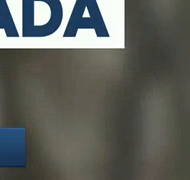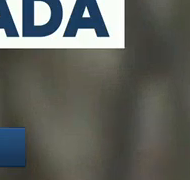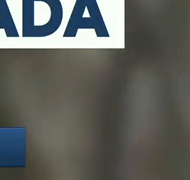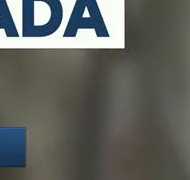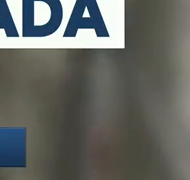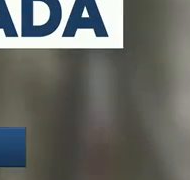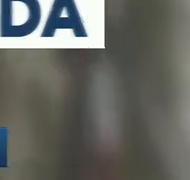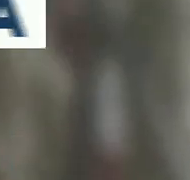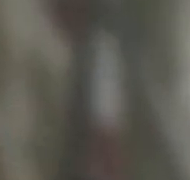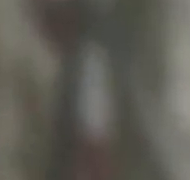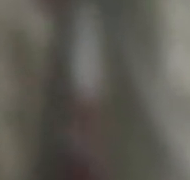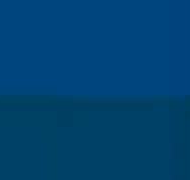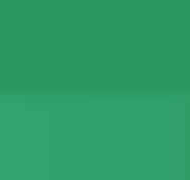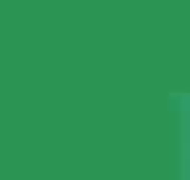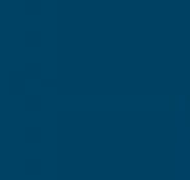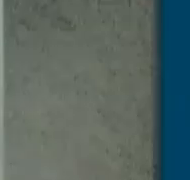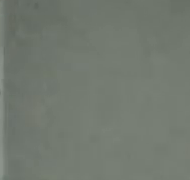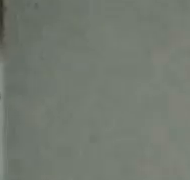que ya fue detenido.